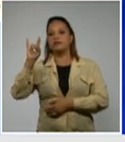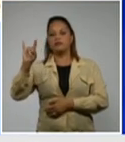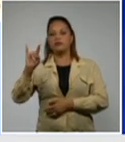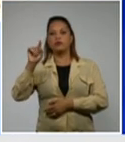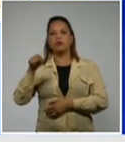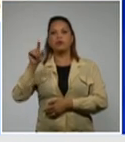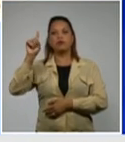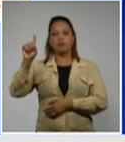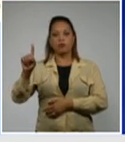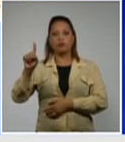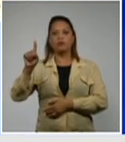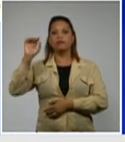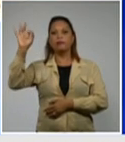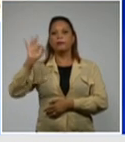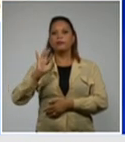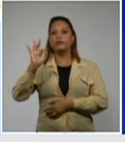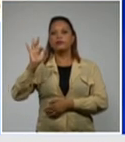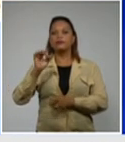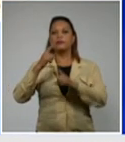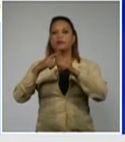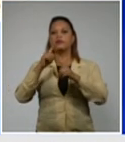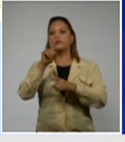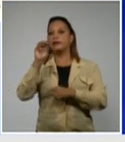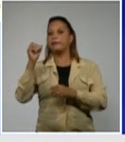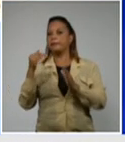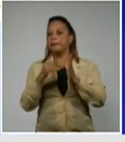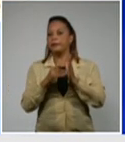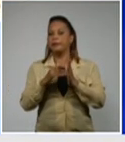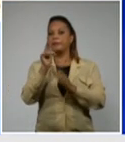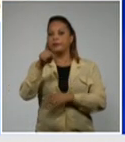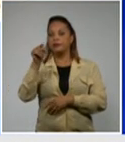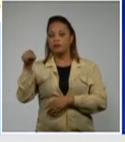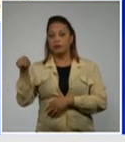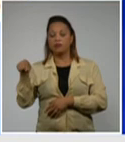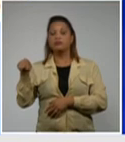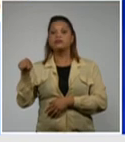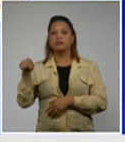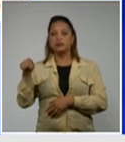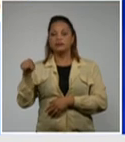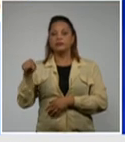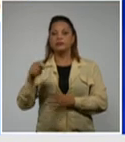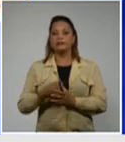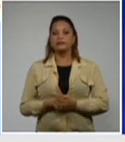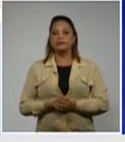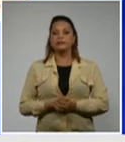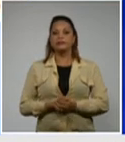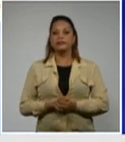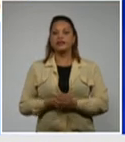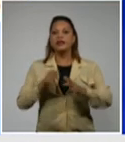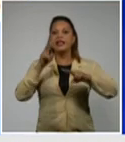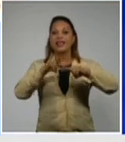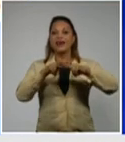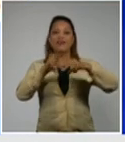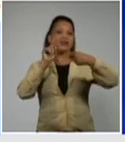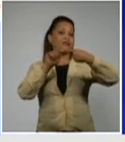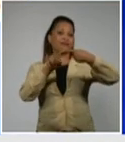169,1 por 100.000 habitantes, tasa de incidencia de casos confirmados de COVID. La Habana en primer